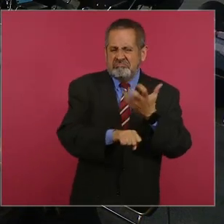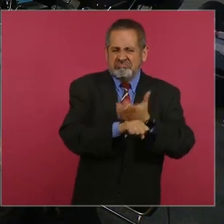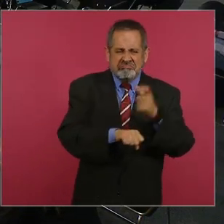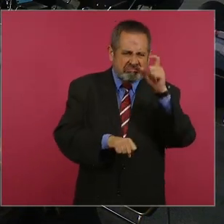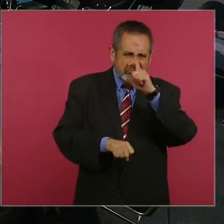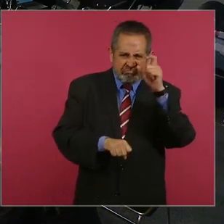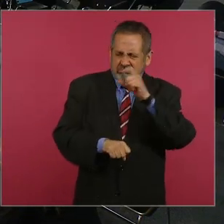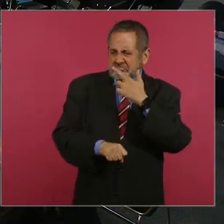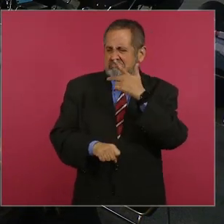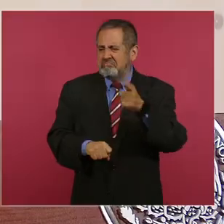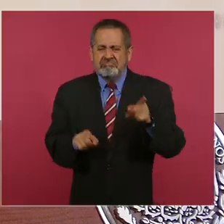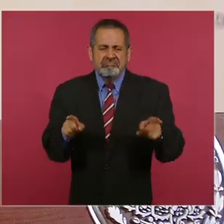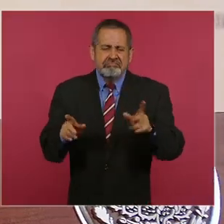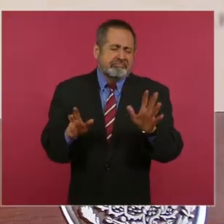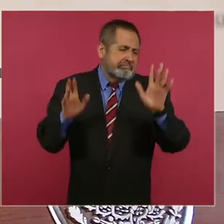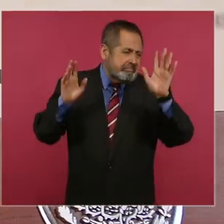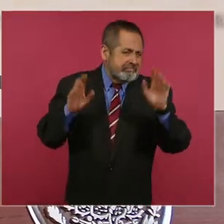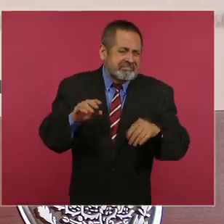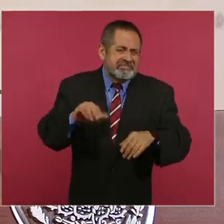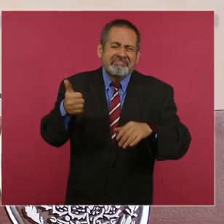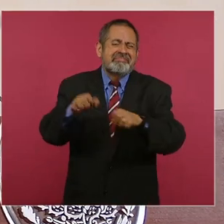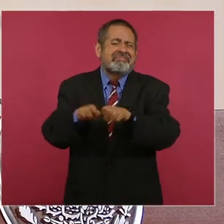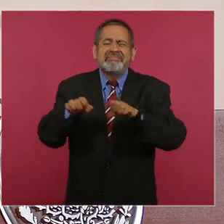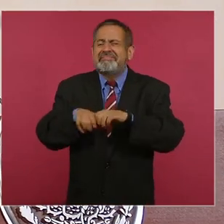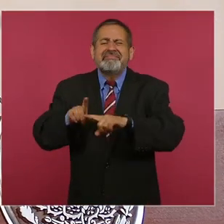o a otros equipos